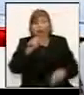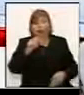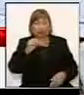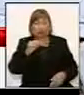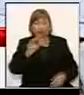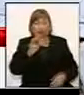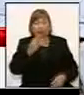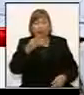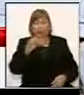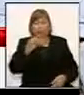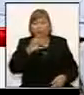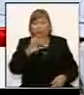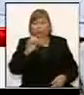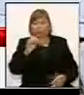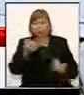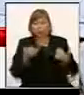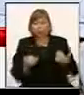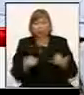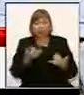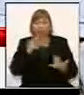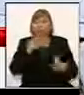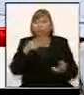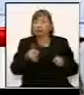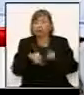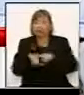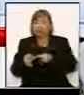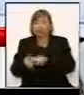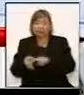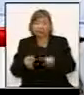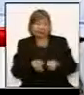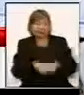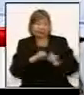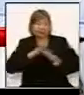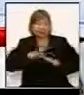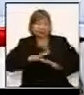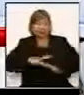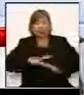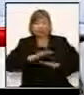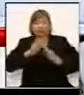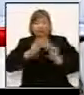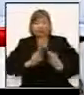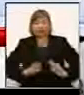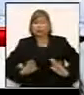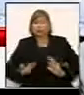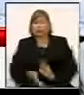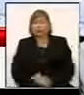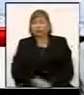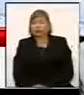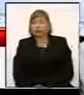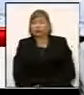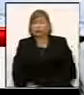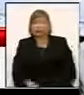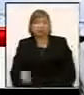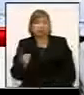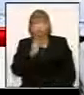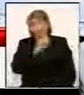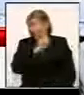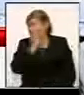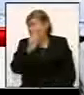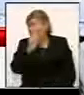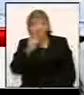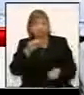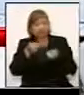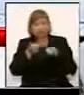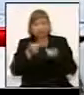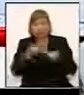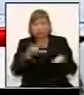Chillón hoy día debería ser la misma, igual, tranquila y serena. No tomaron ninguna